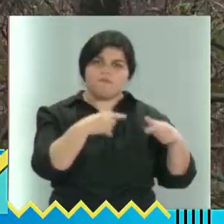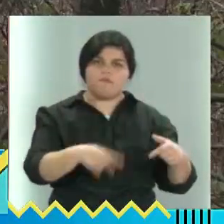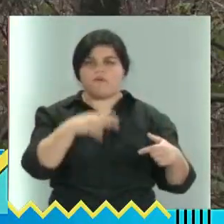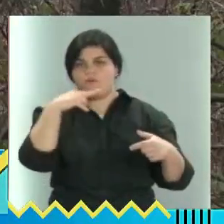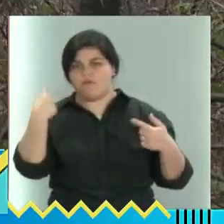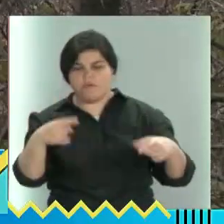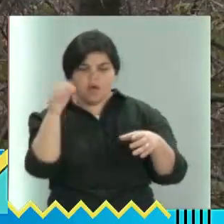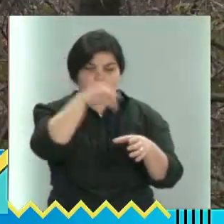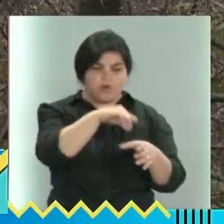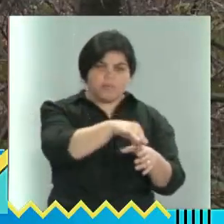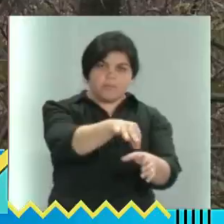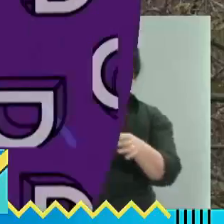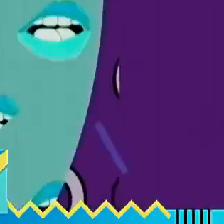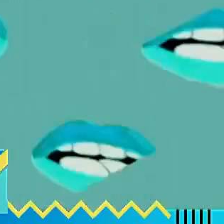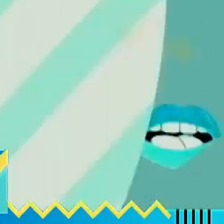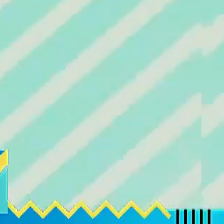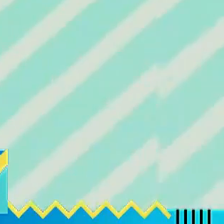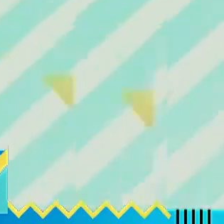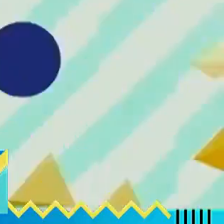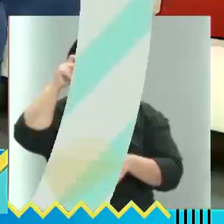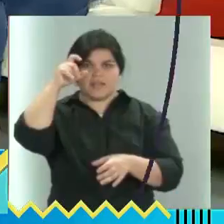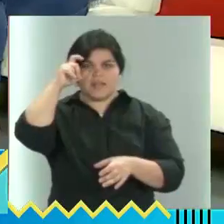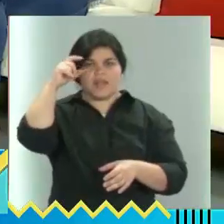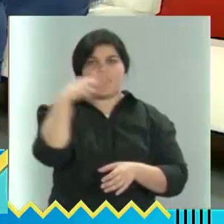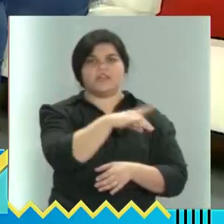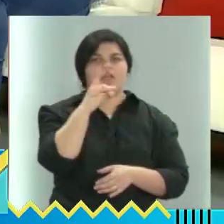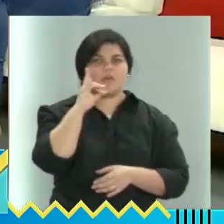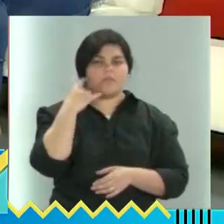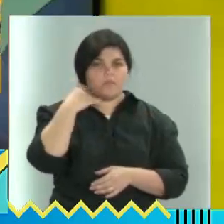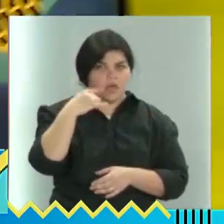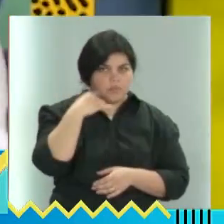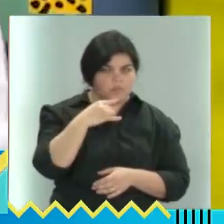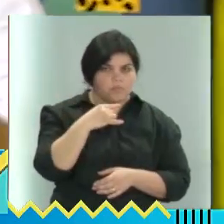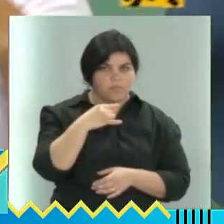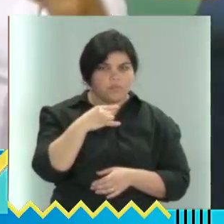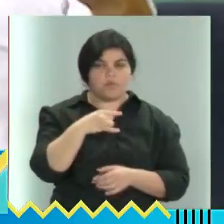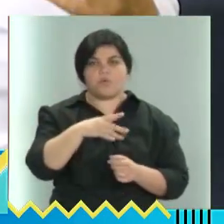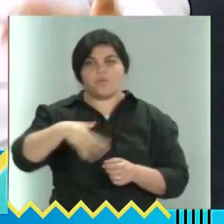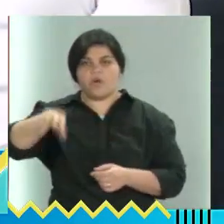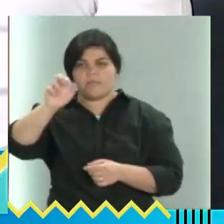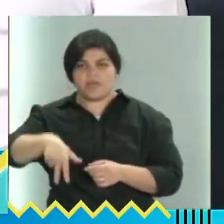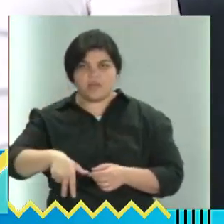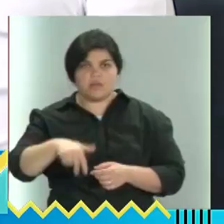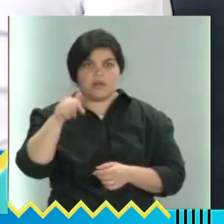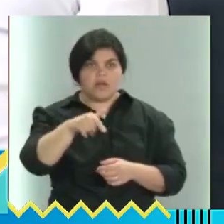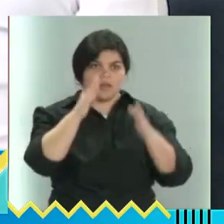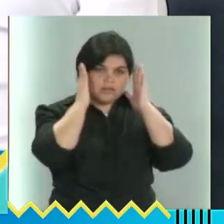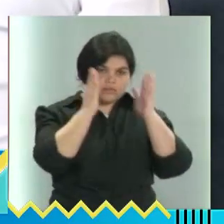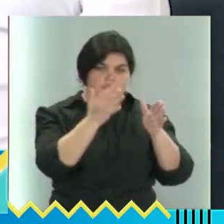de el este de Maipú, Guaymallén, y ya está avanzando sobre esa